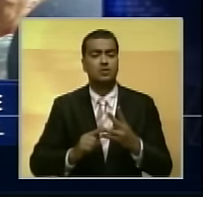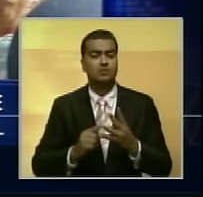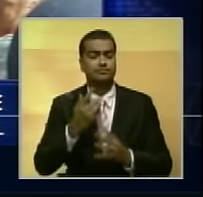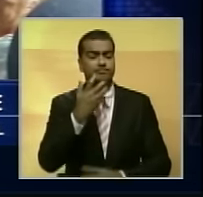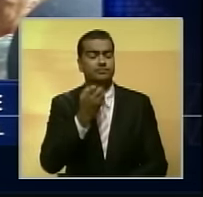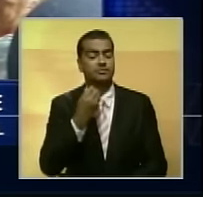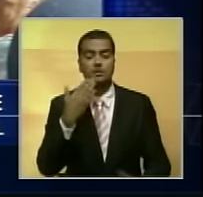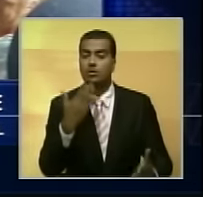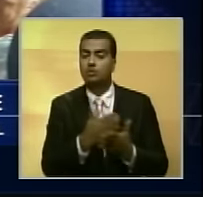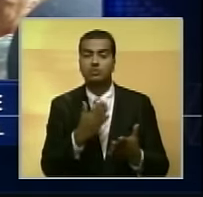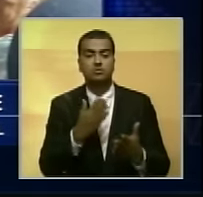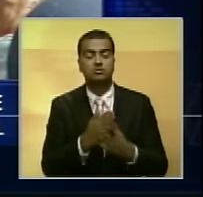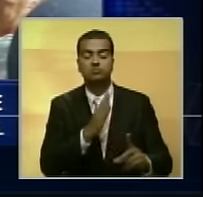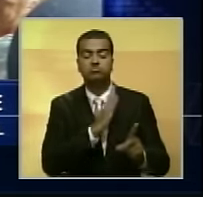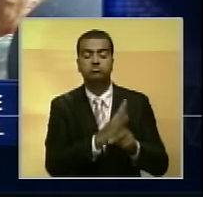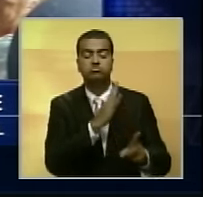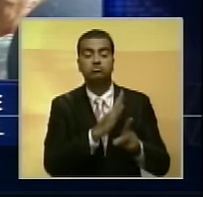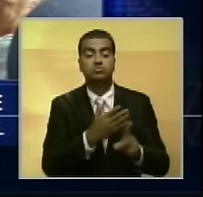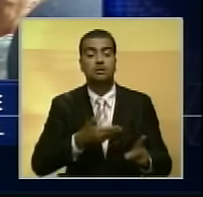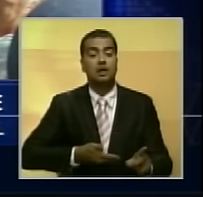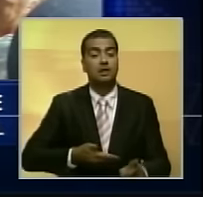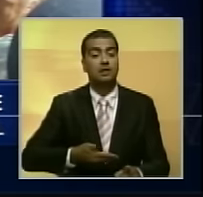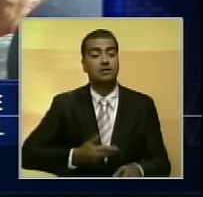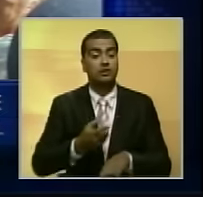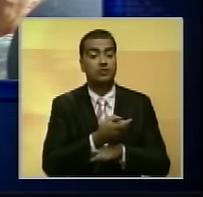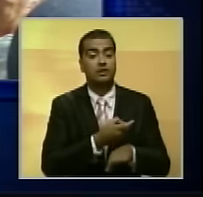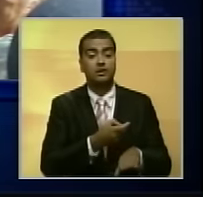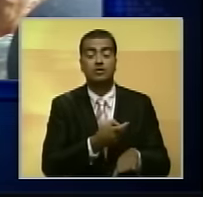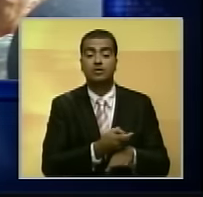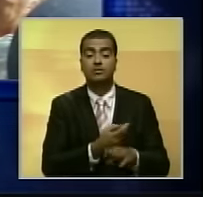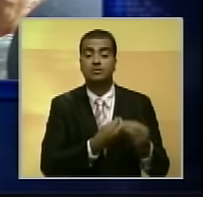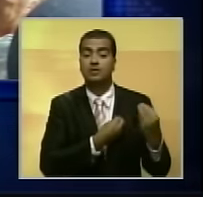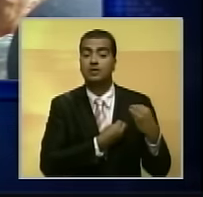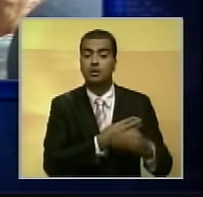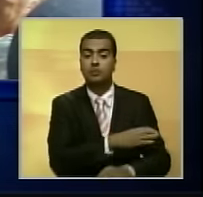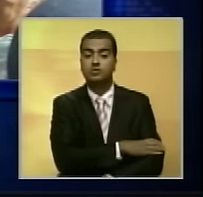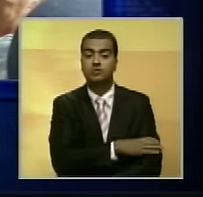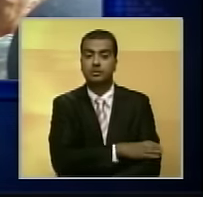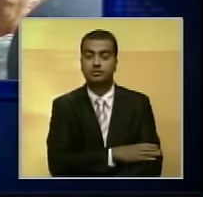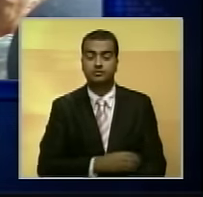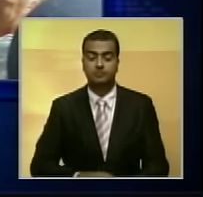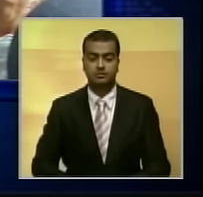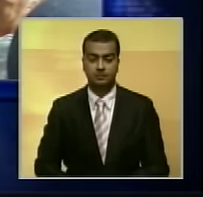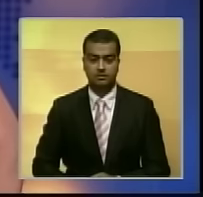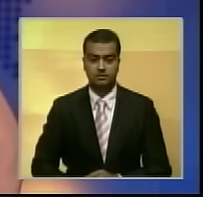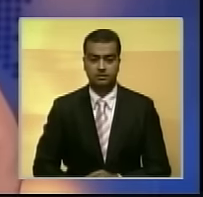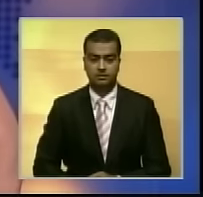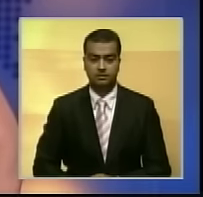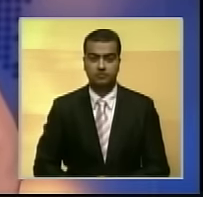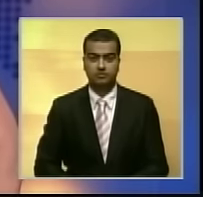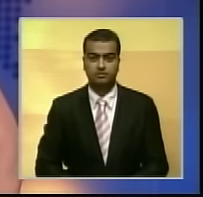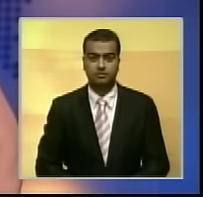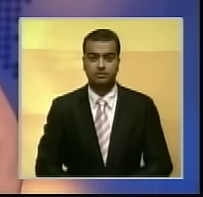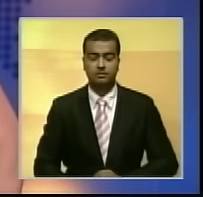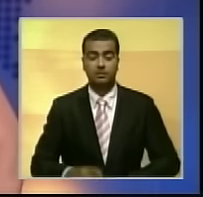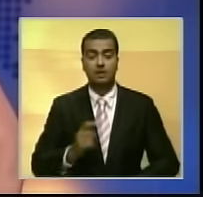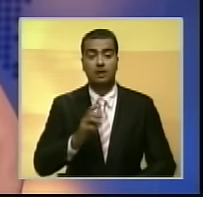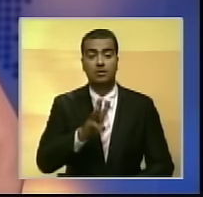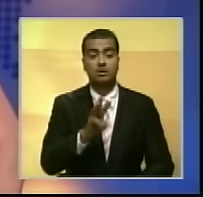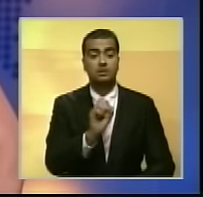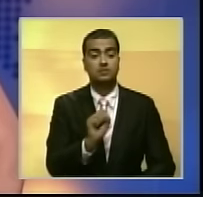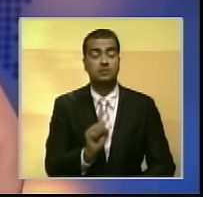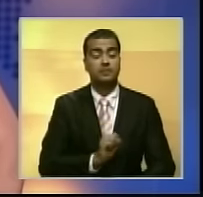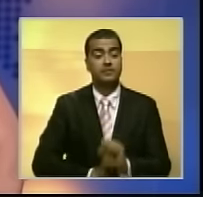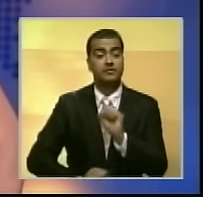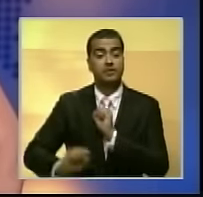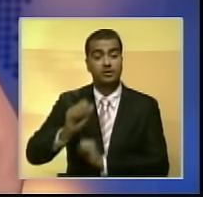lamentaron que continúe la persecución contra alcaldes, gobernadores y dirigentes de oposición. Tarek William Saab,